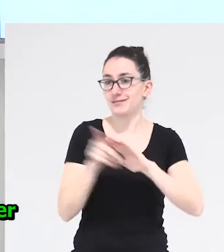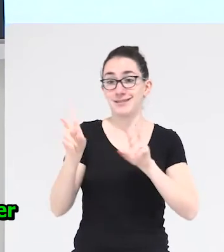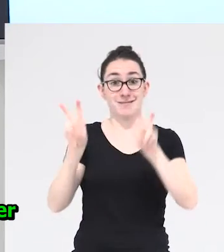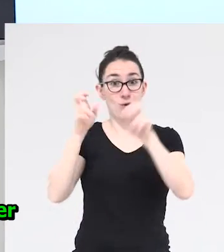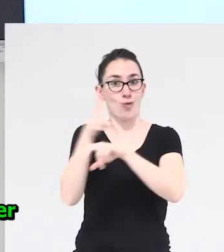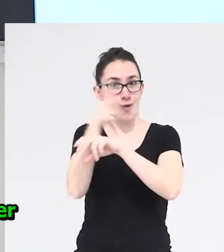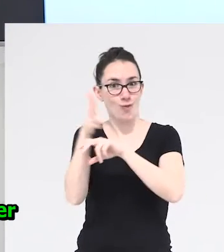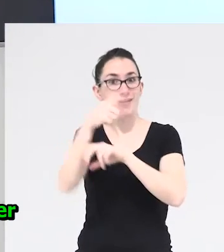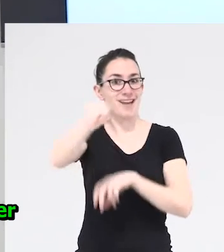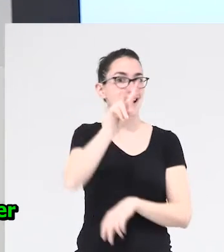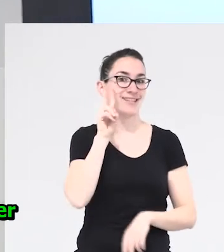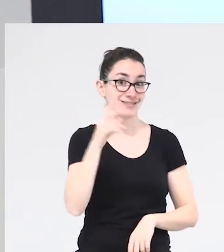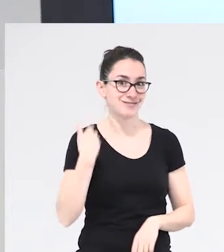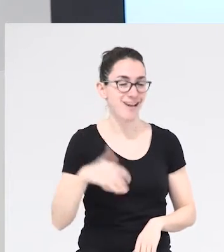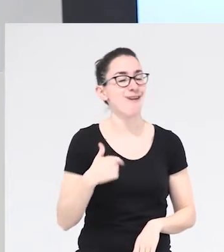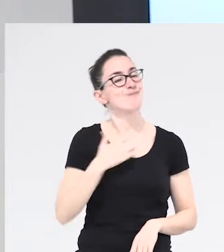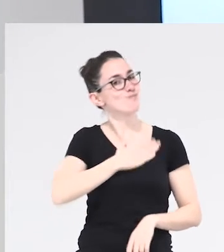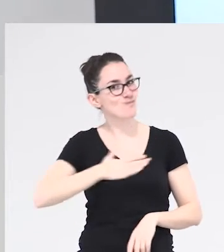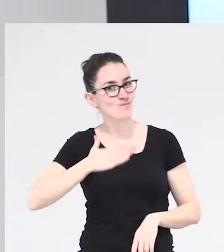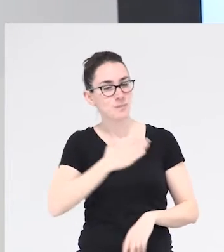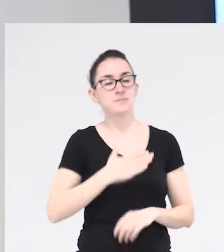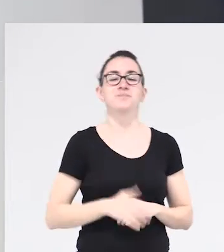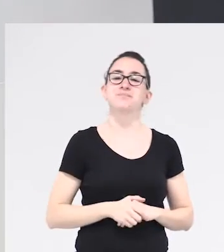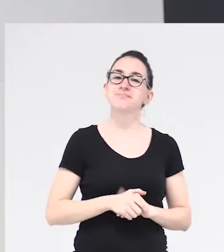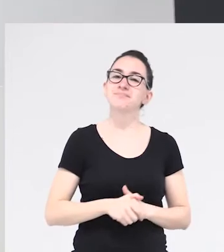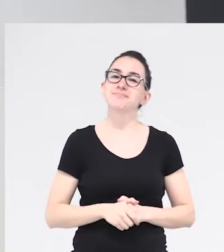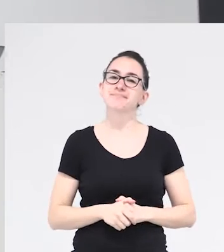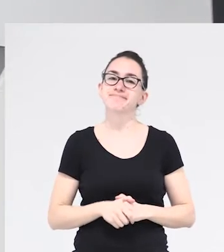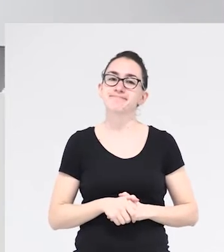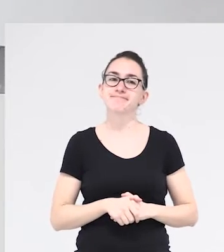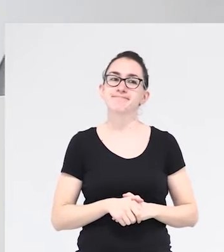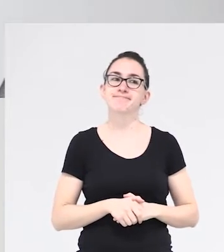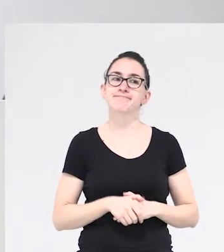que hayan podido ver esta peli aquí. Bueno, pues entonces,